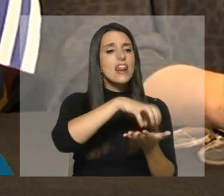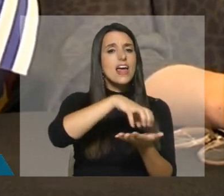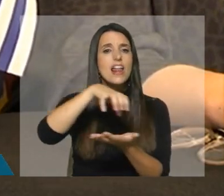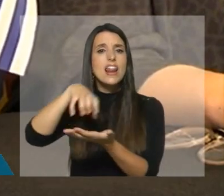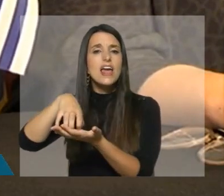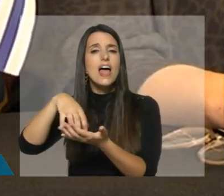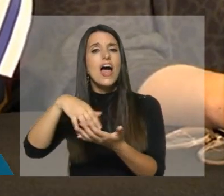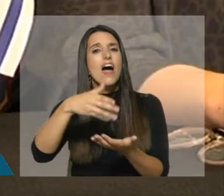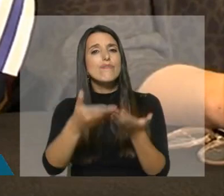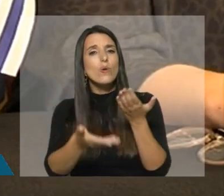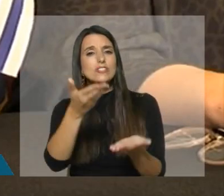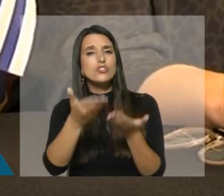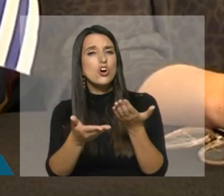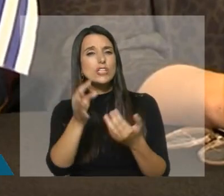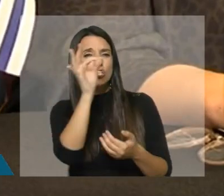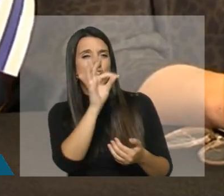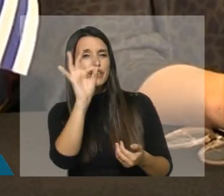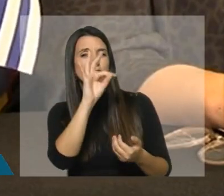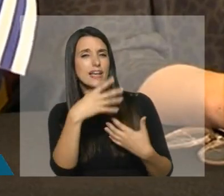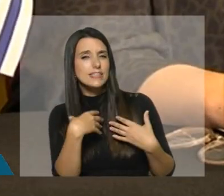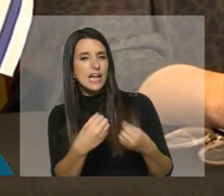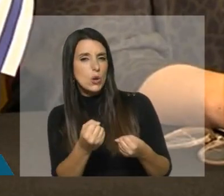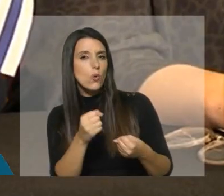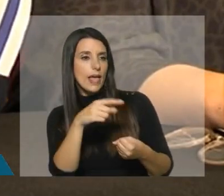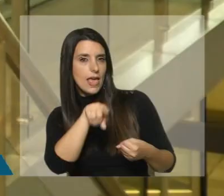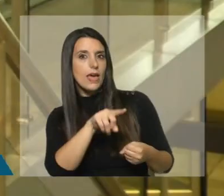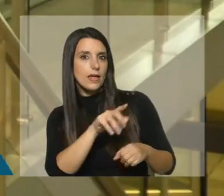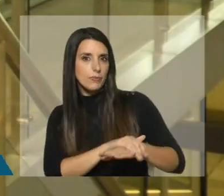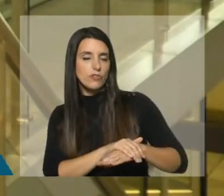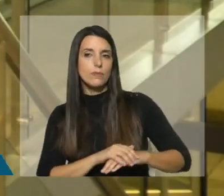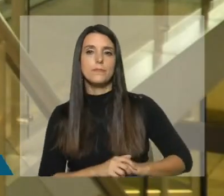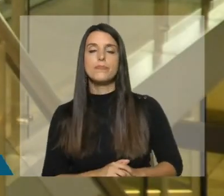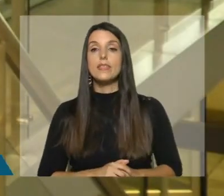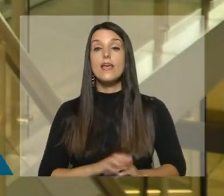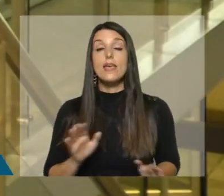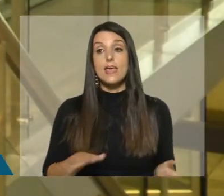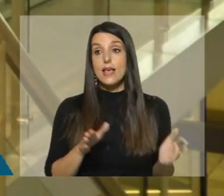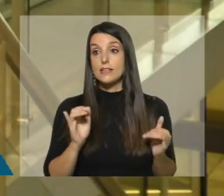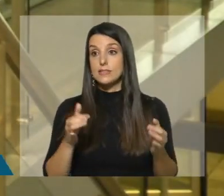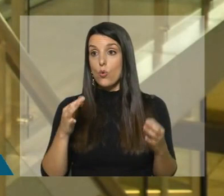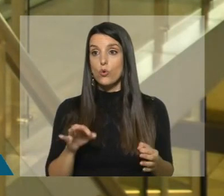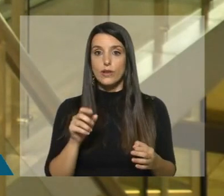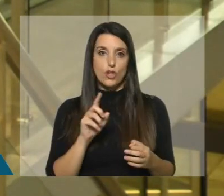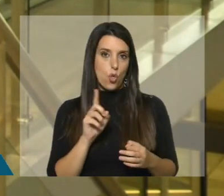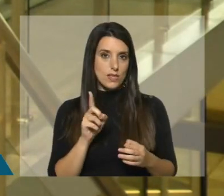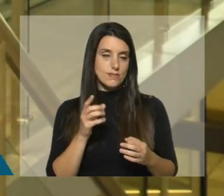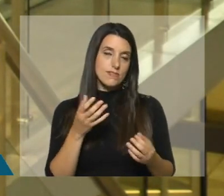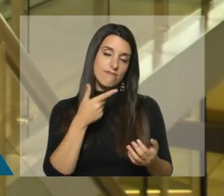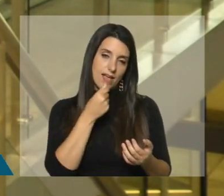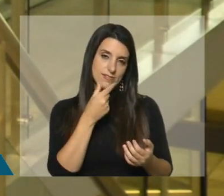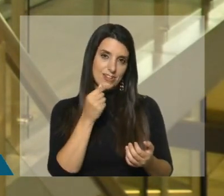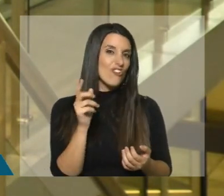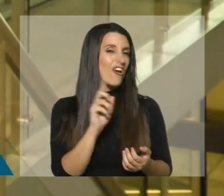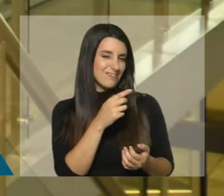de tecnologías sanitarias. Es decir, se está trabajando. Sin dudas, este no es un camino